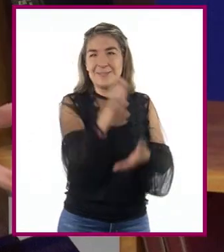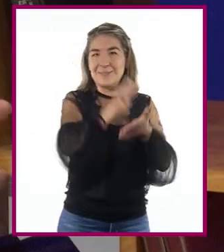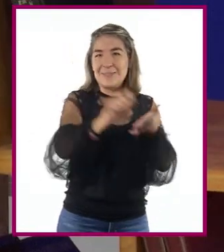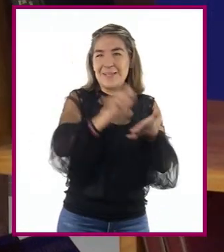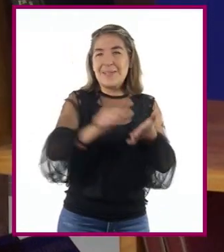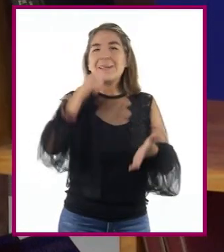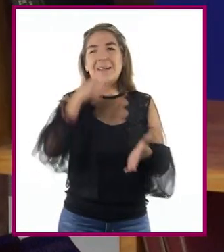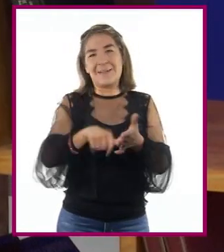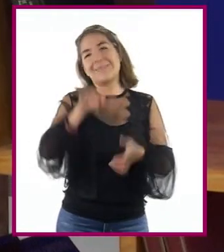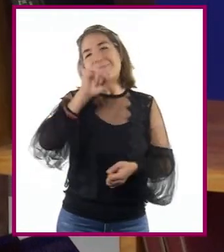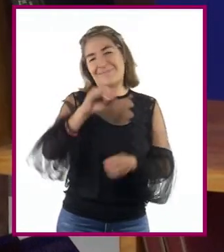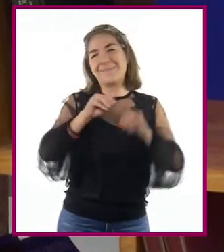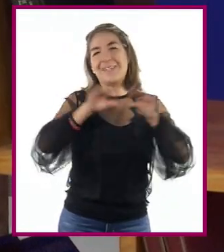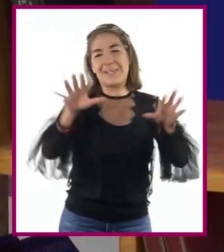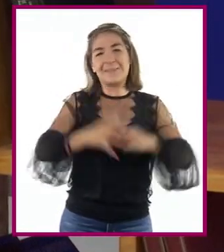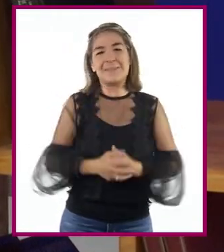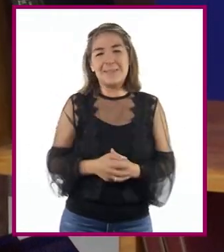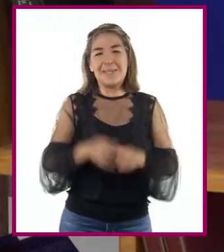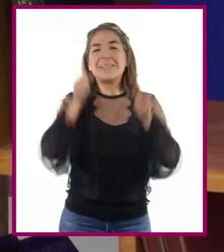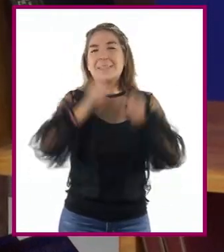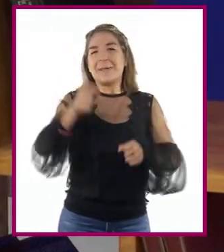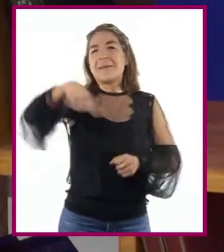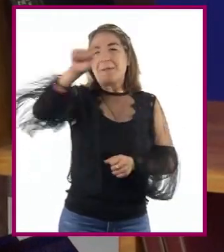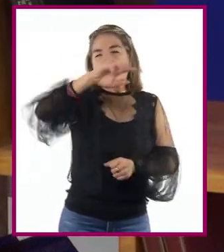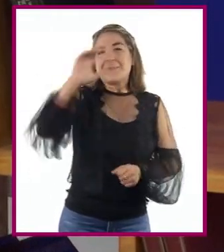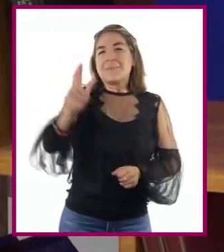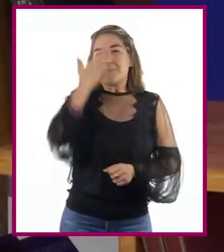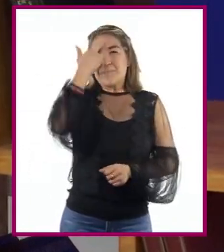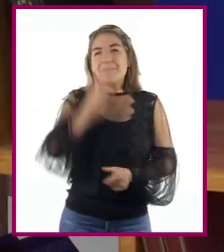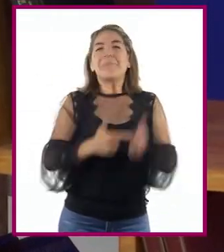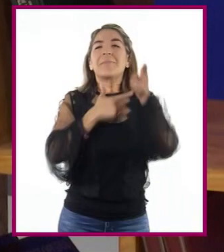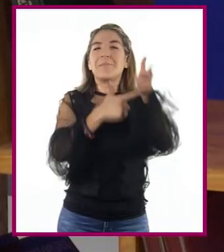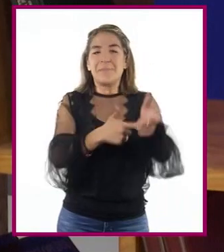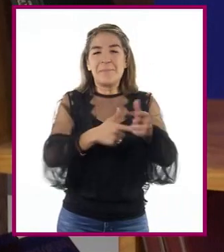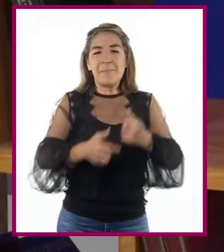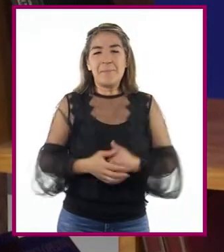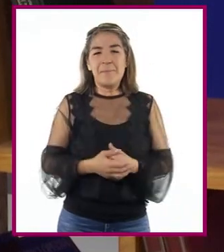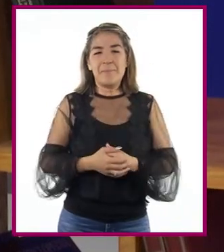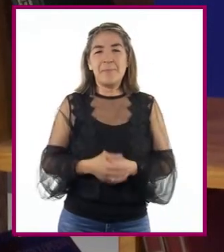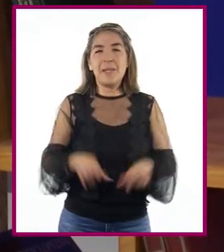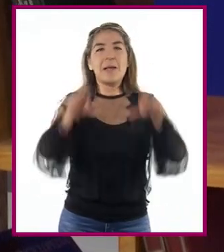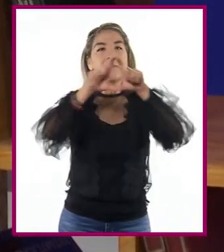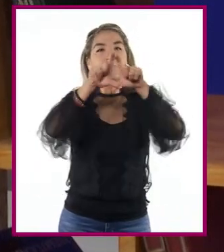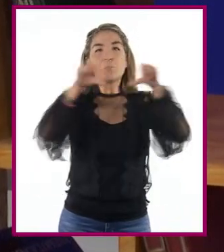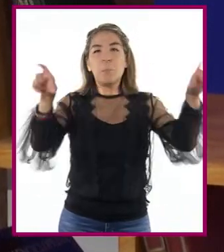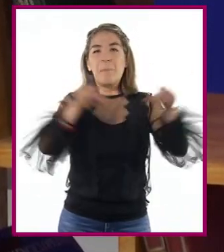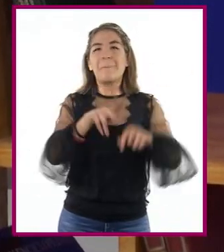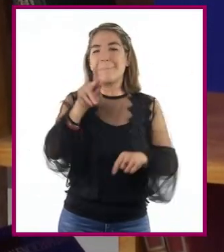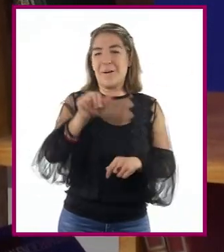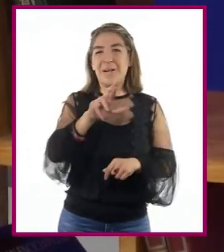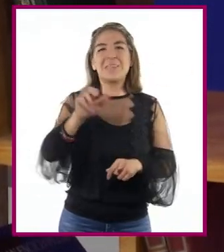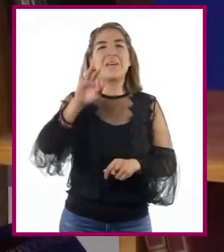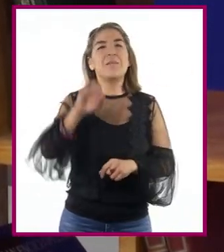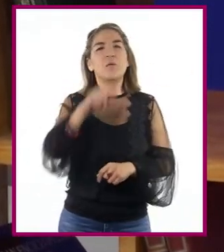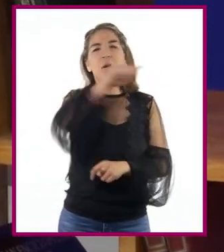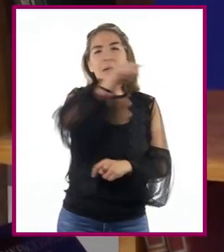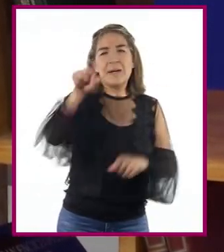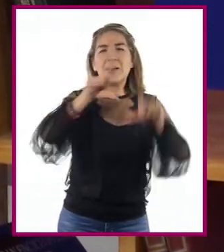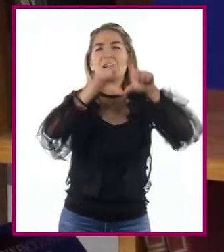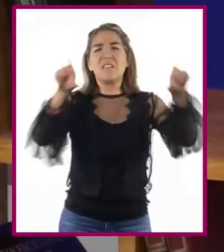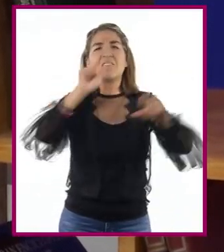sí, profesora. Seguro recuerdan que lo que sigue es un párrafo en el que además del saludo